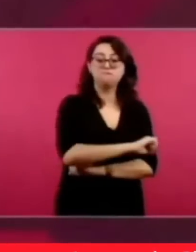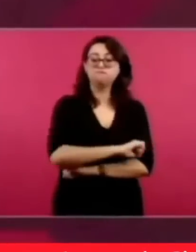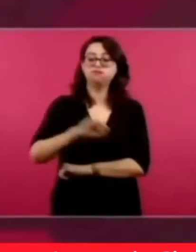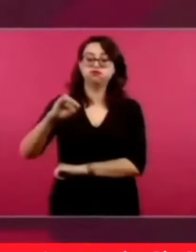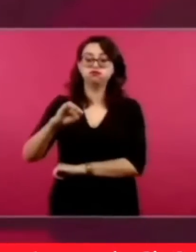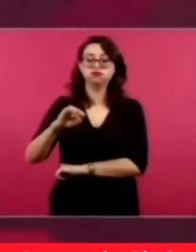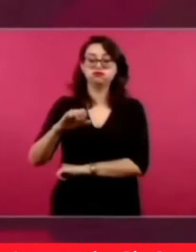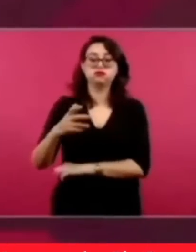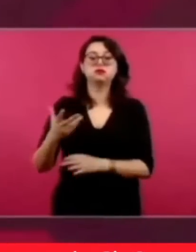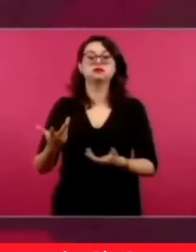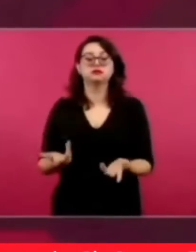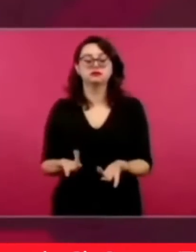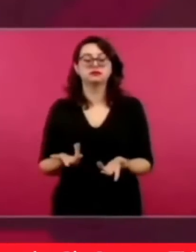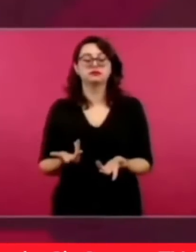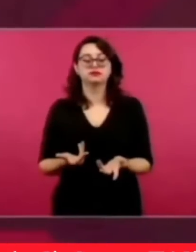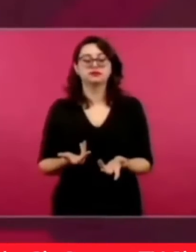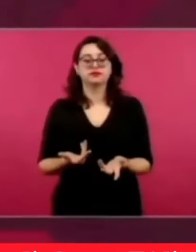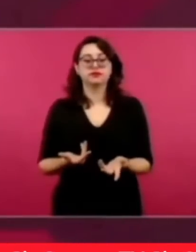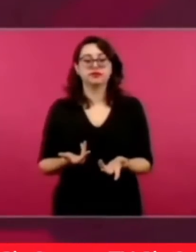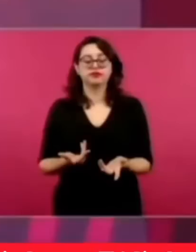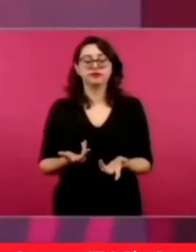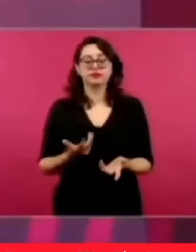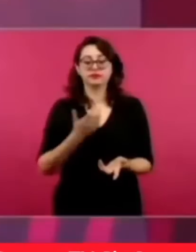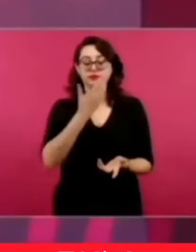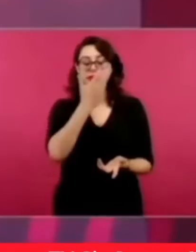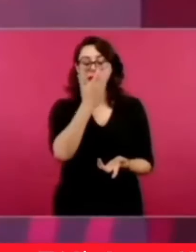Aquí es importante recordar